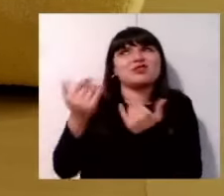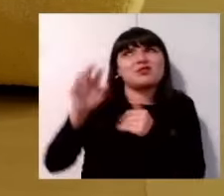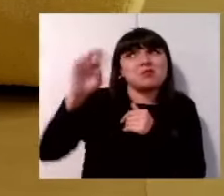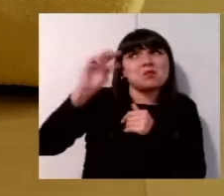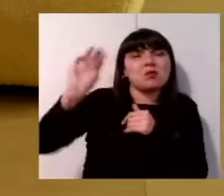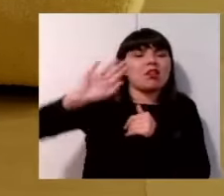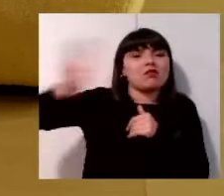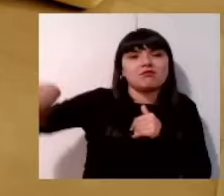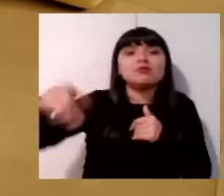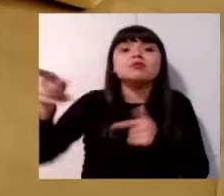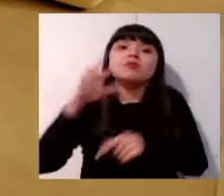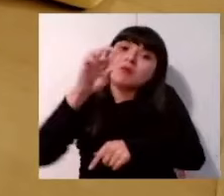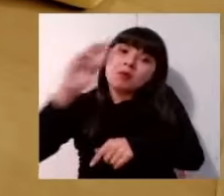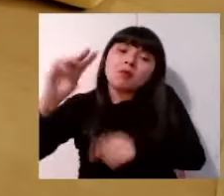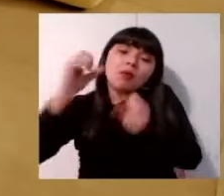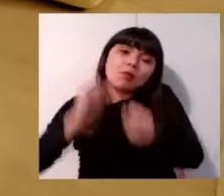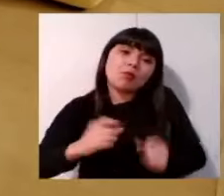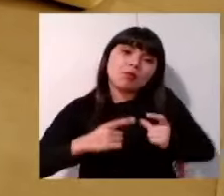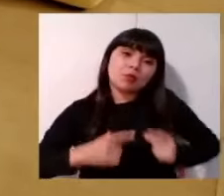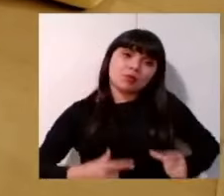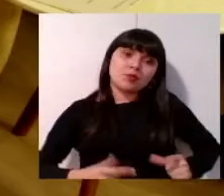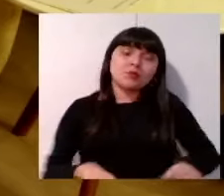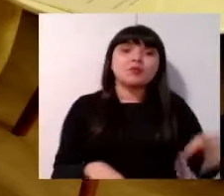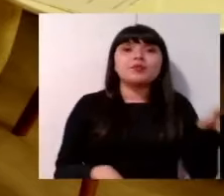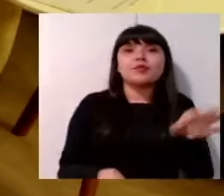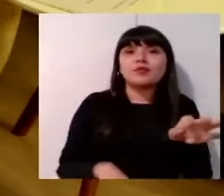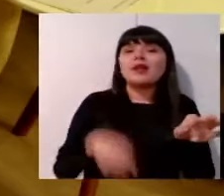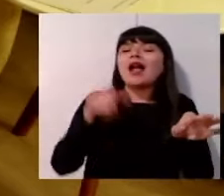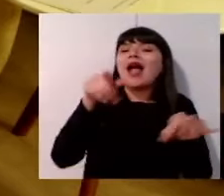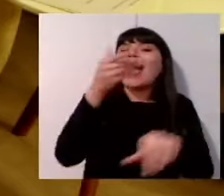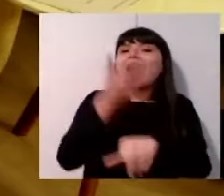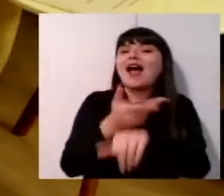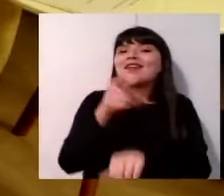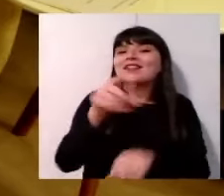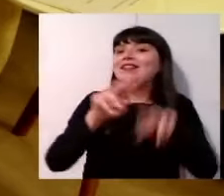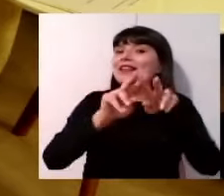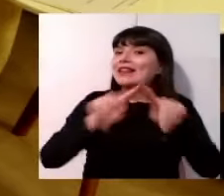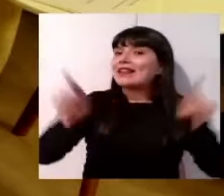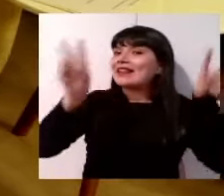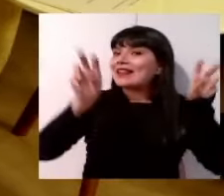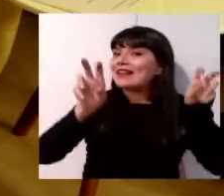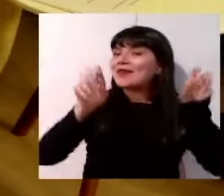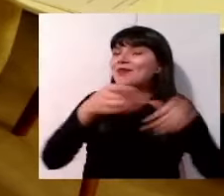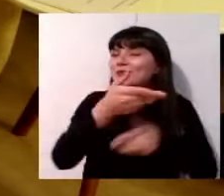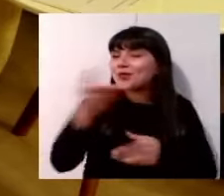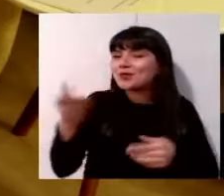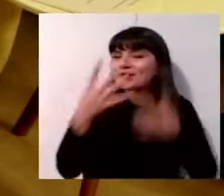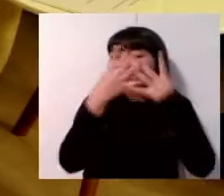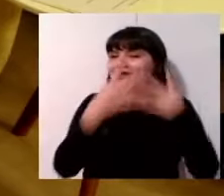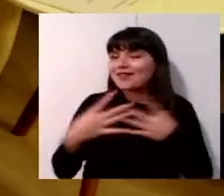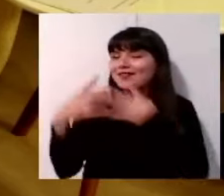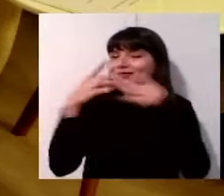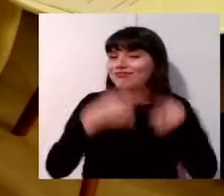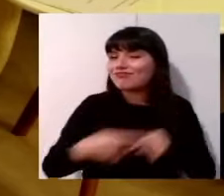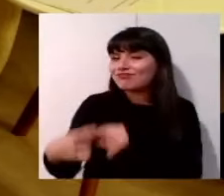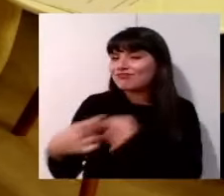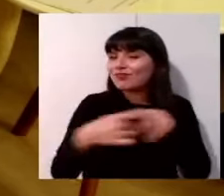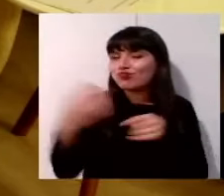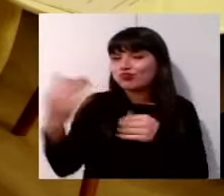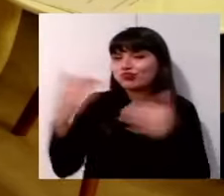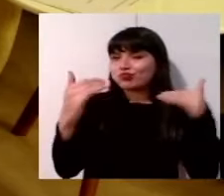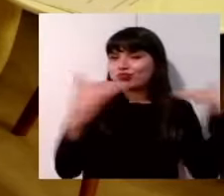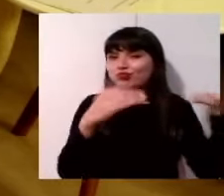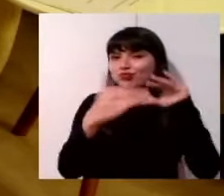puedan descansar mejor. Y ahí entra un tremendo tema que nos estaban consultando ustedes por las redes, que es el miedo nocturno de los hijos. ¿Qué